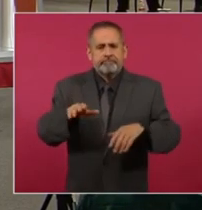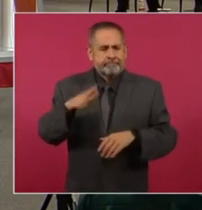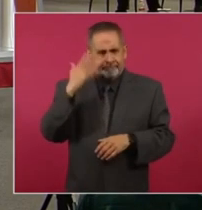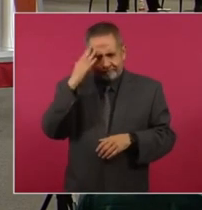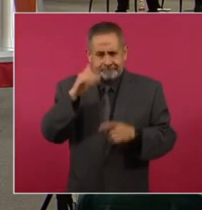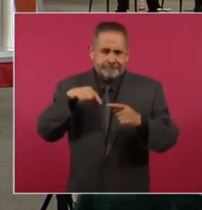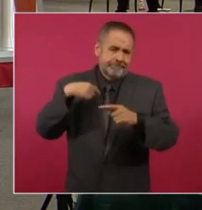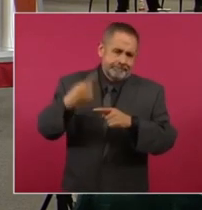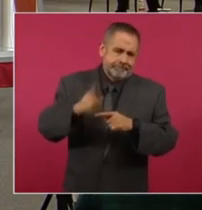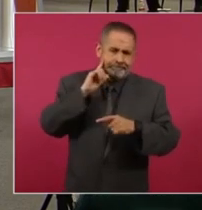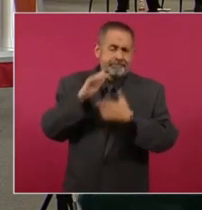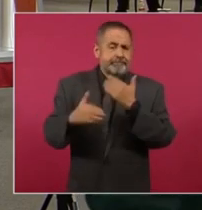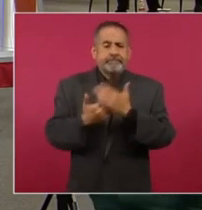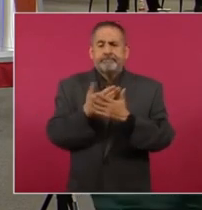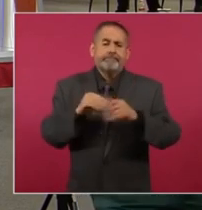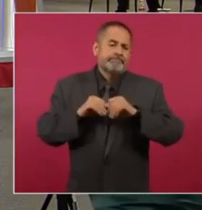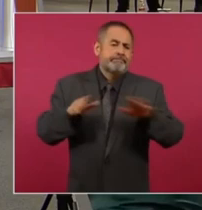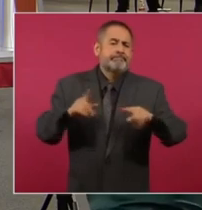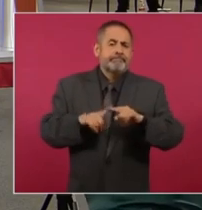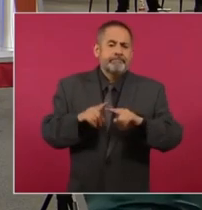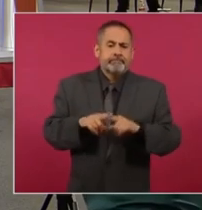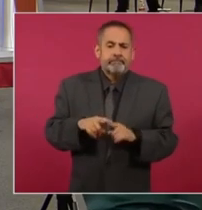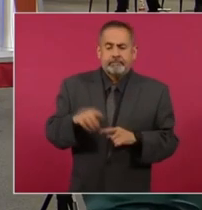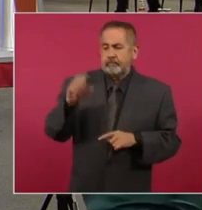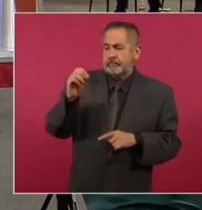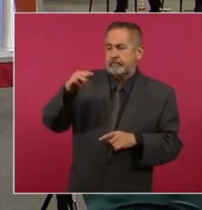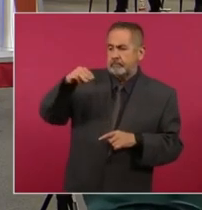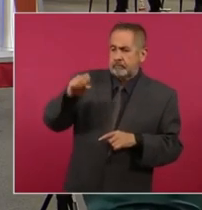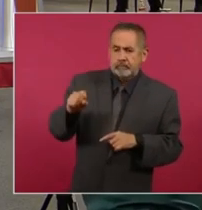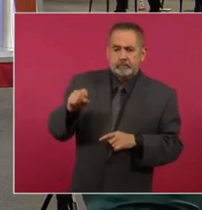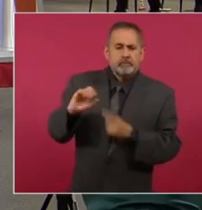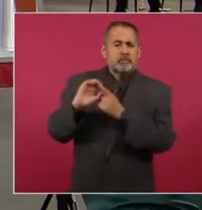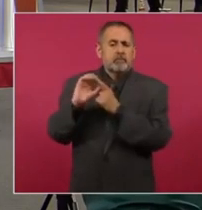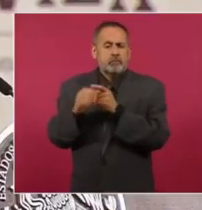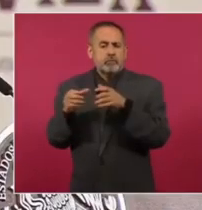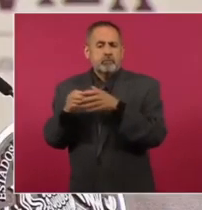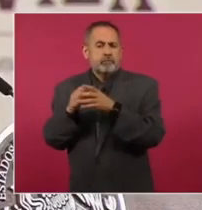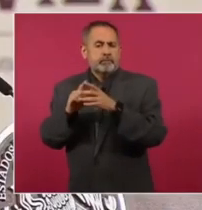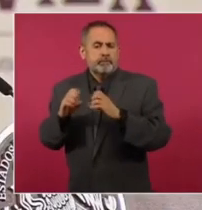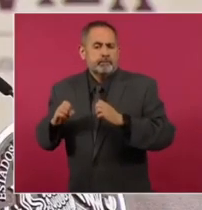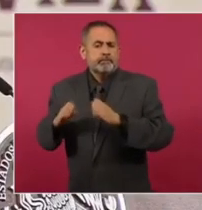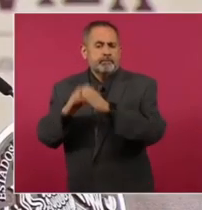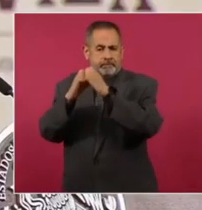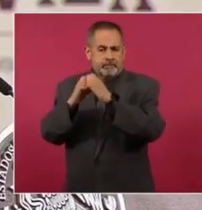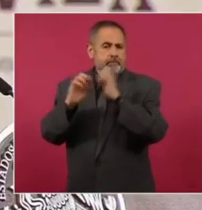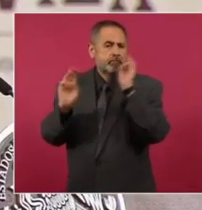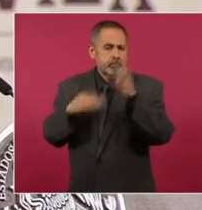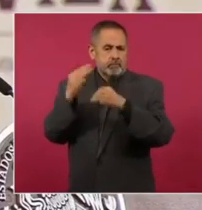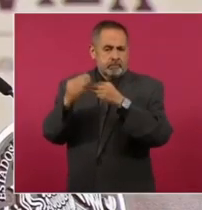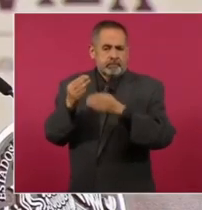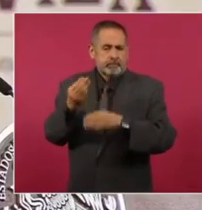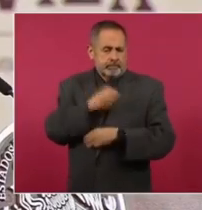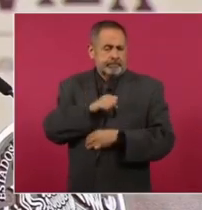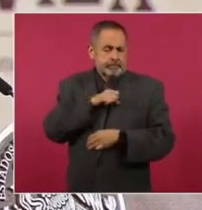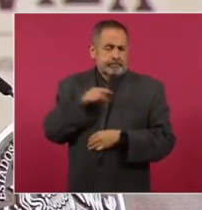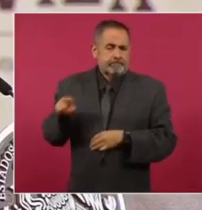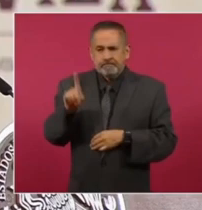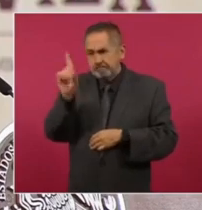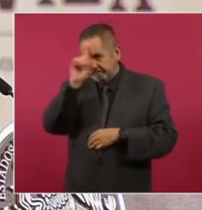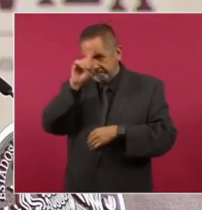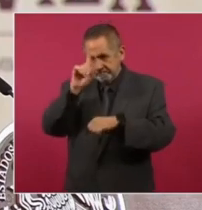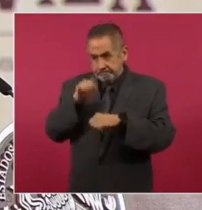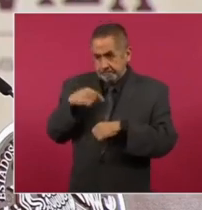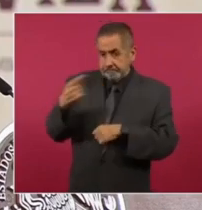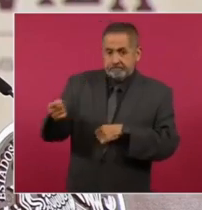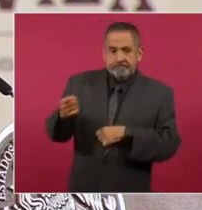día siguiente, la Organización Mundial de la Salud, o más exactamente el Comité de Emergencias de la Organización Mundial de la Salud, recomendó al